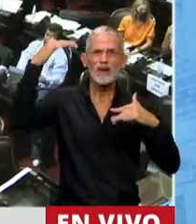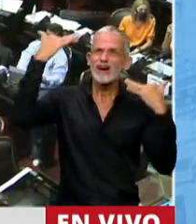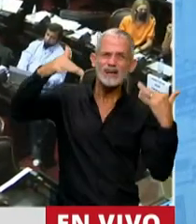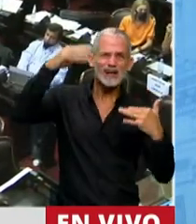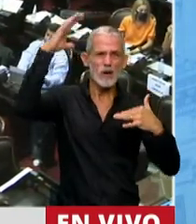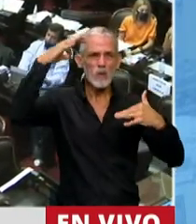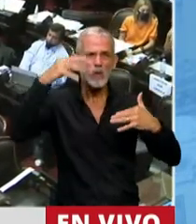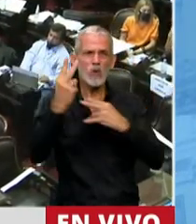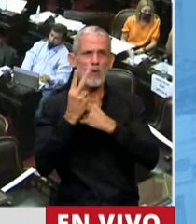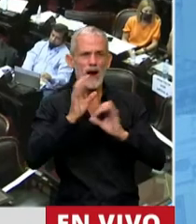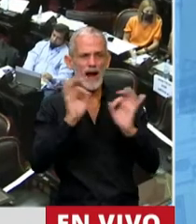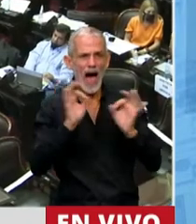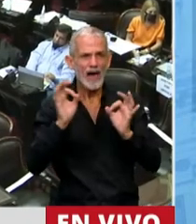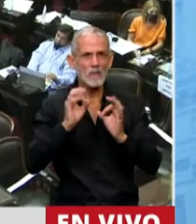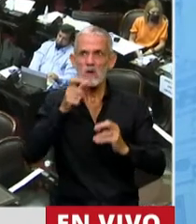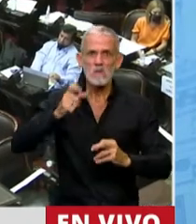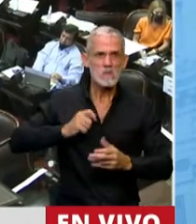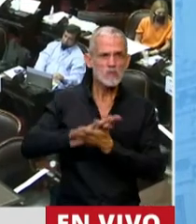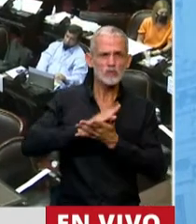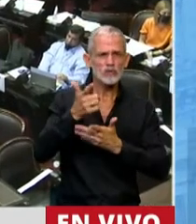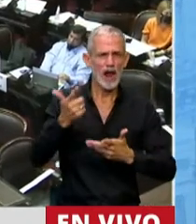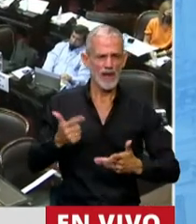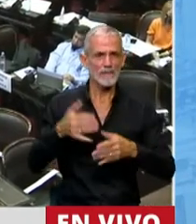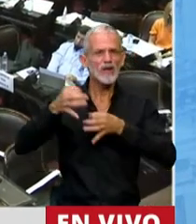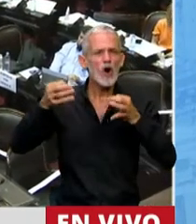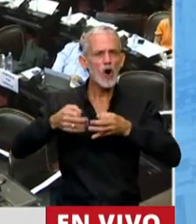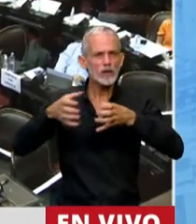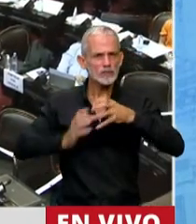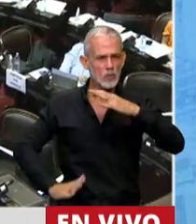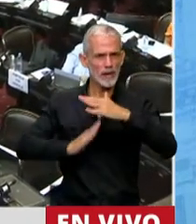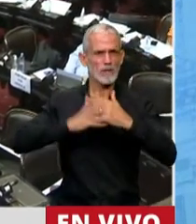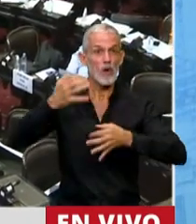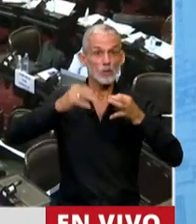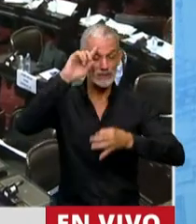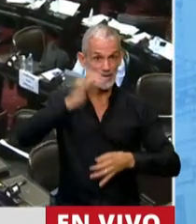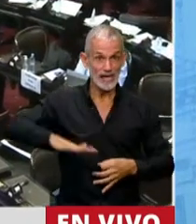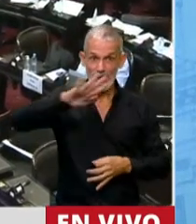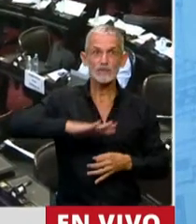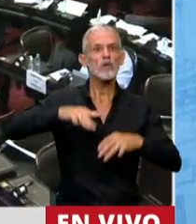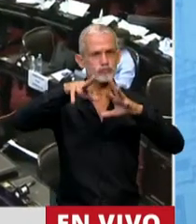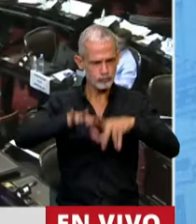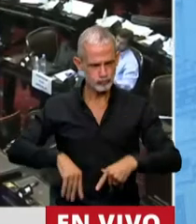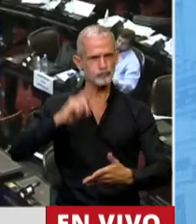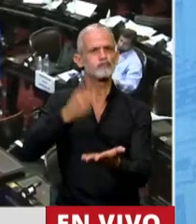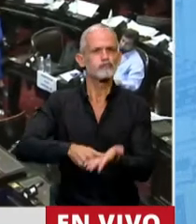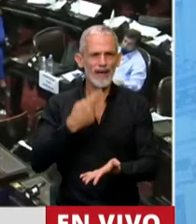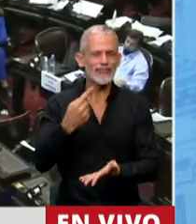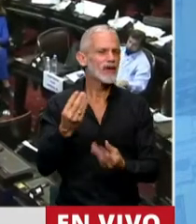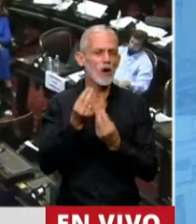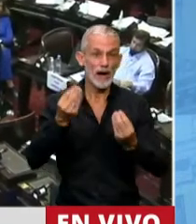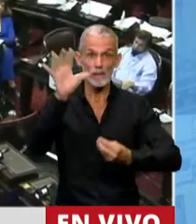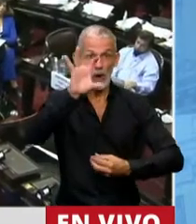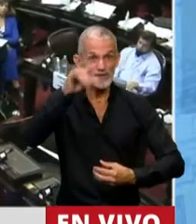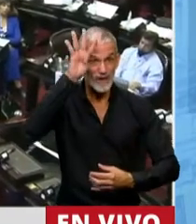sin ningún tipo de respuesta la corte suprema de justicia de la nación se ha expedido y ha dicho que la